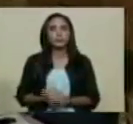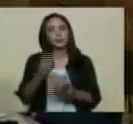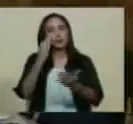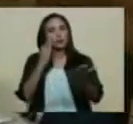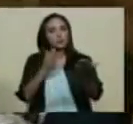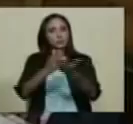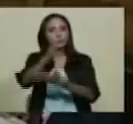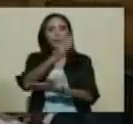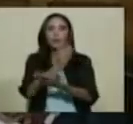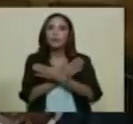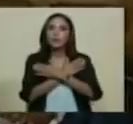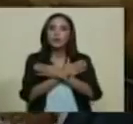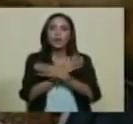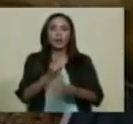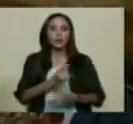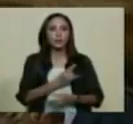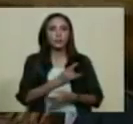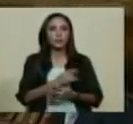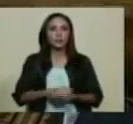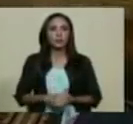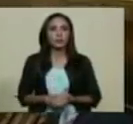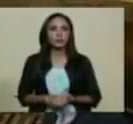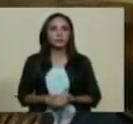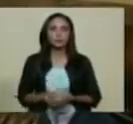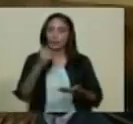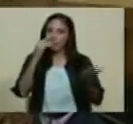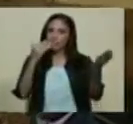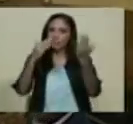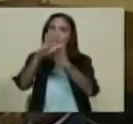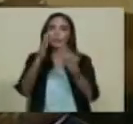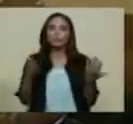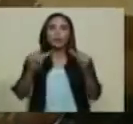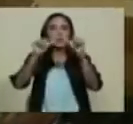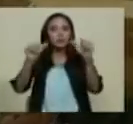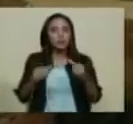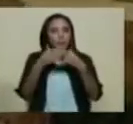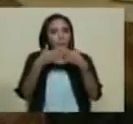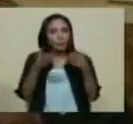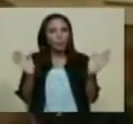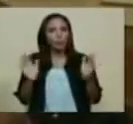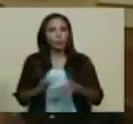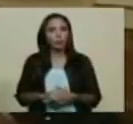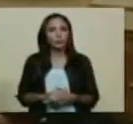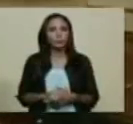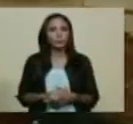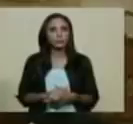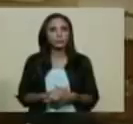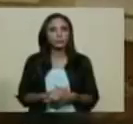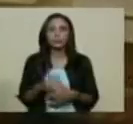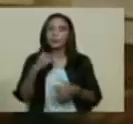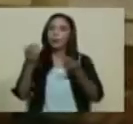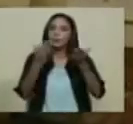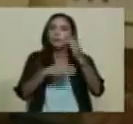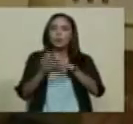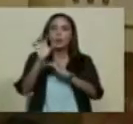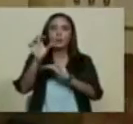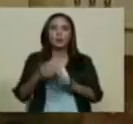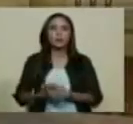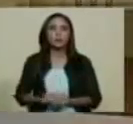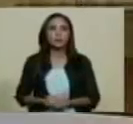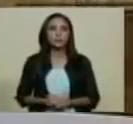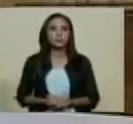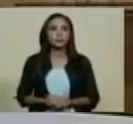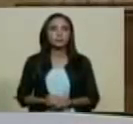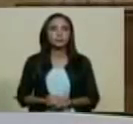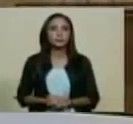potencia. Felicidades, universidades de la patria. Vamos hacia un sistema público poderoso, al servicio del país. Me despido de